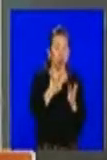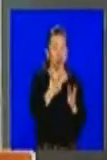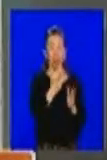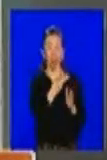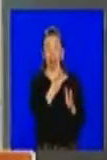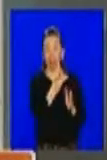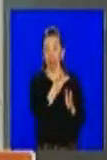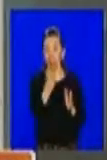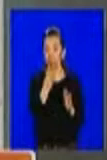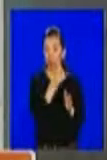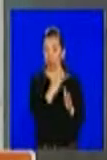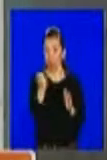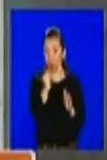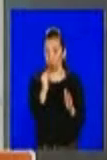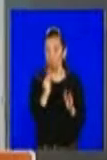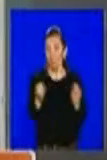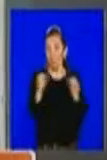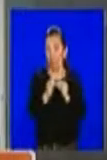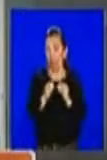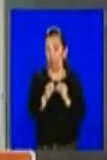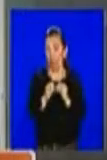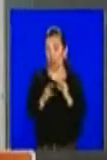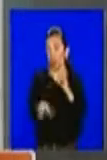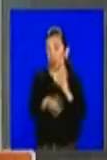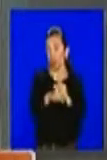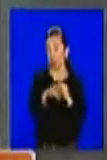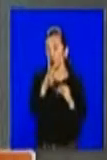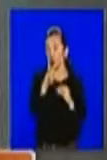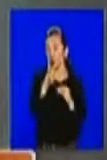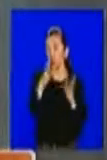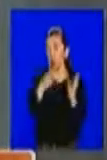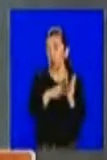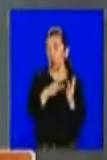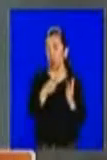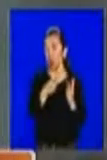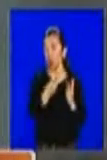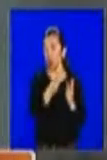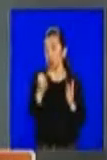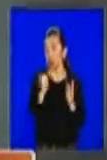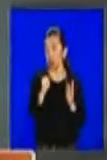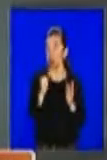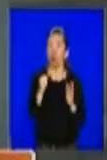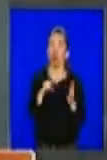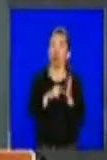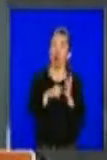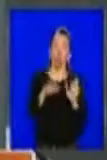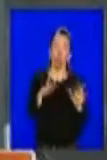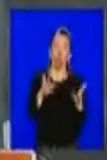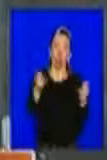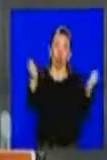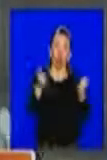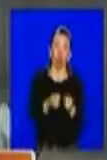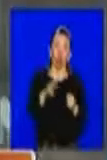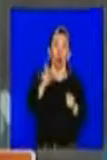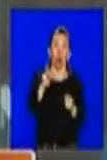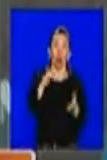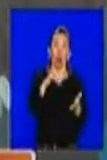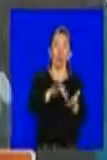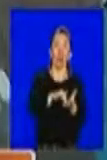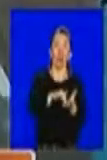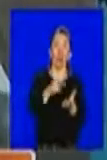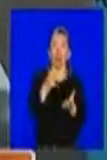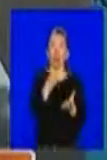3.600 pesos de la sobretasa, es decir que al final estaría pagando alrededor de 9.300 pesos por hora. Me